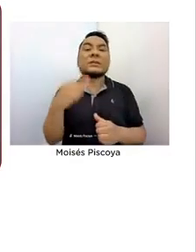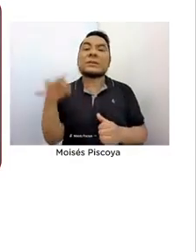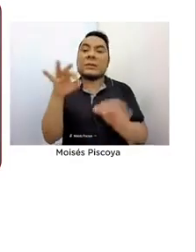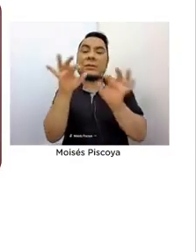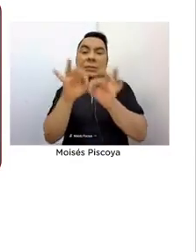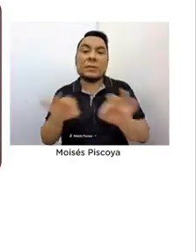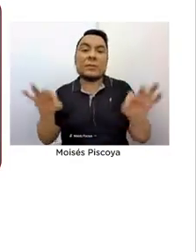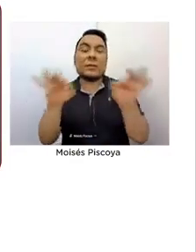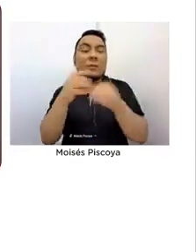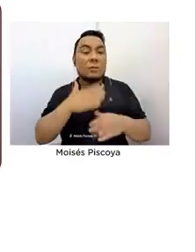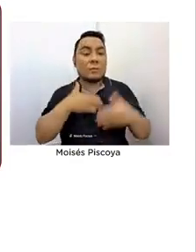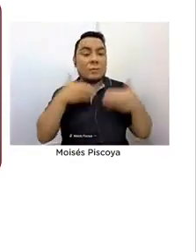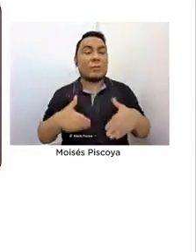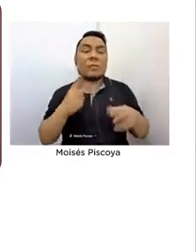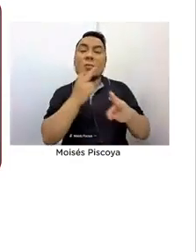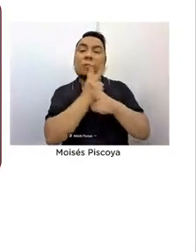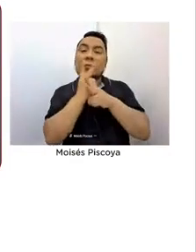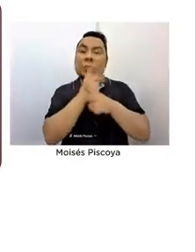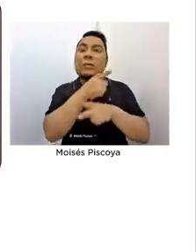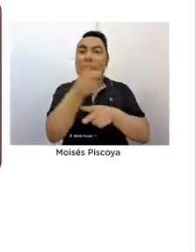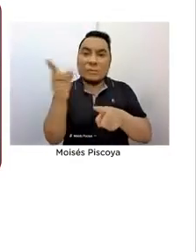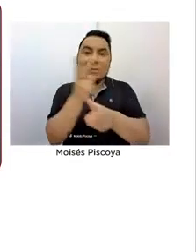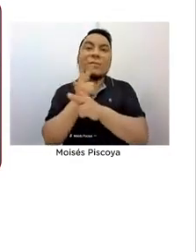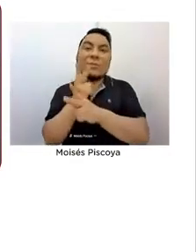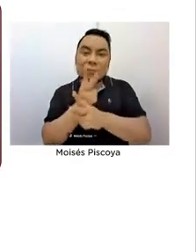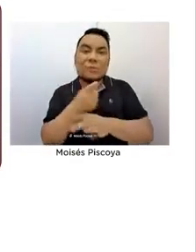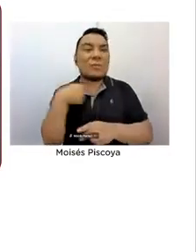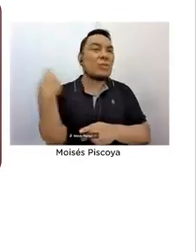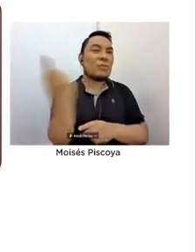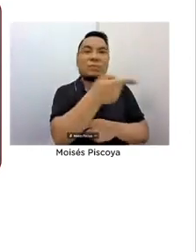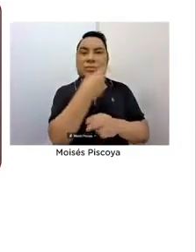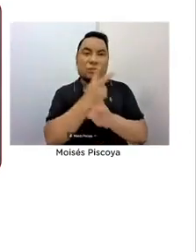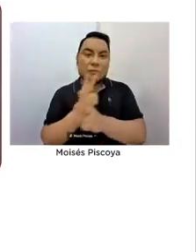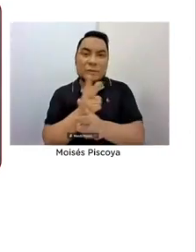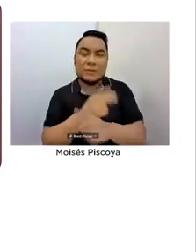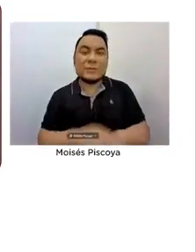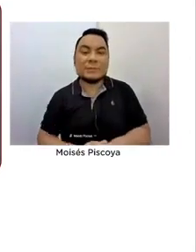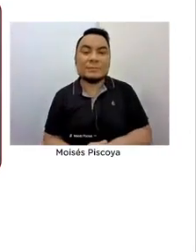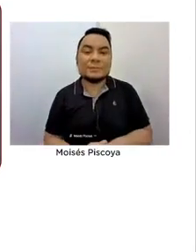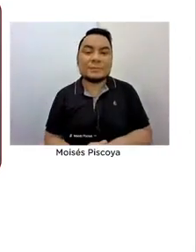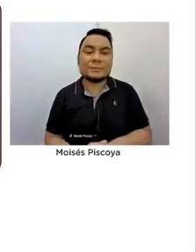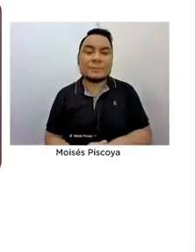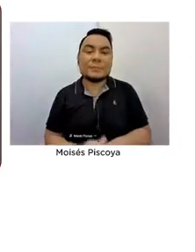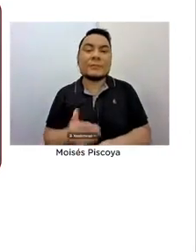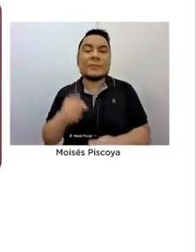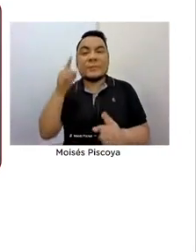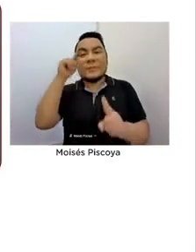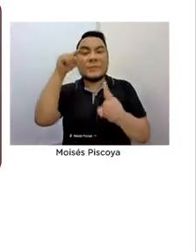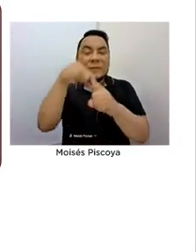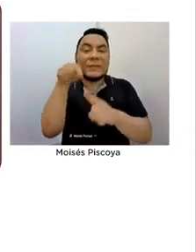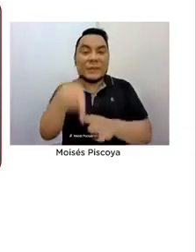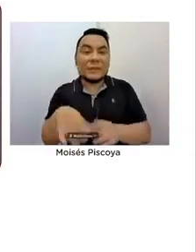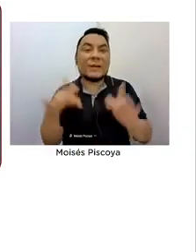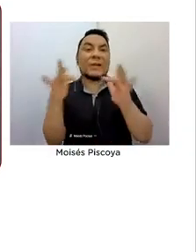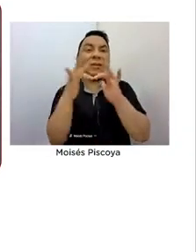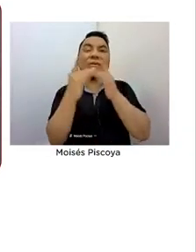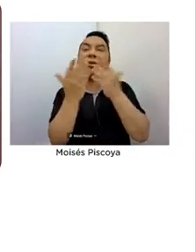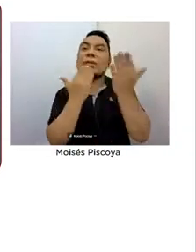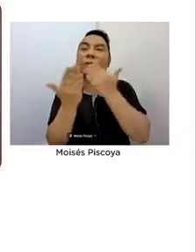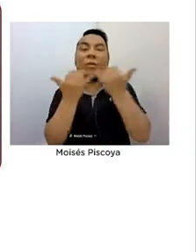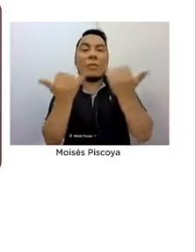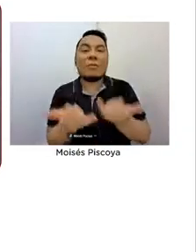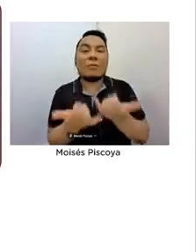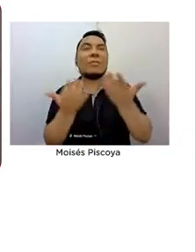me cuido, te cuidas, nos cuidamos. El propósito de este webinar, el webinar de